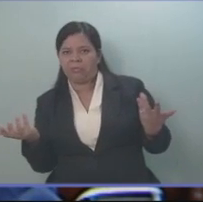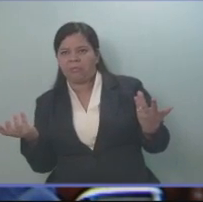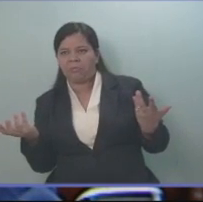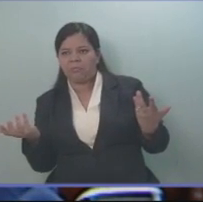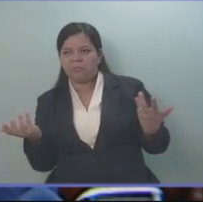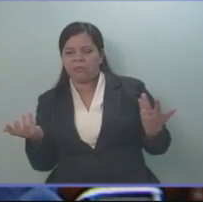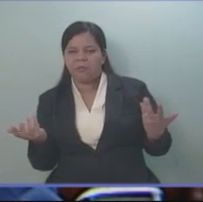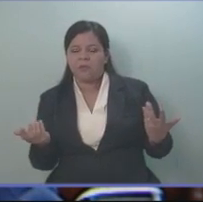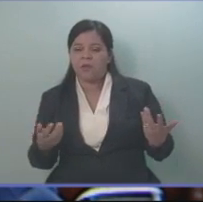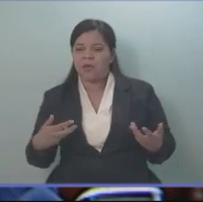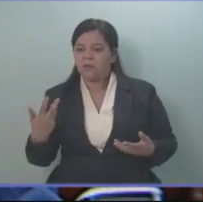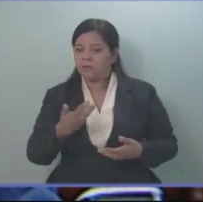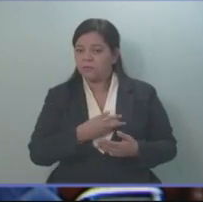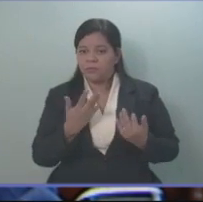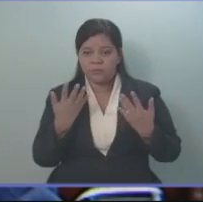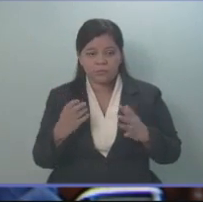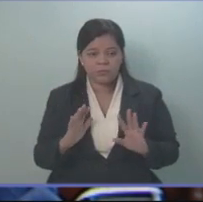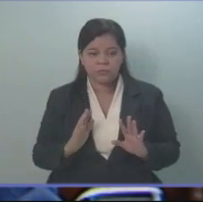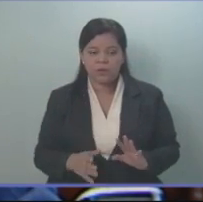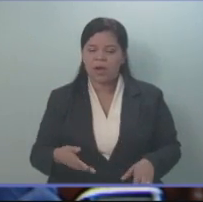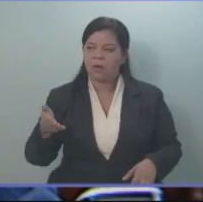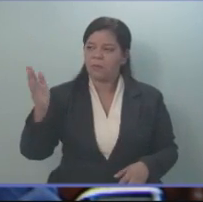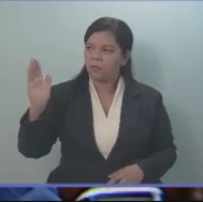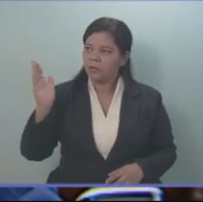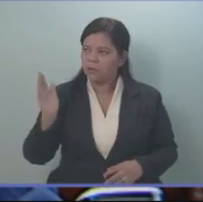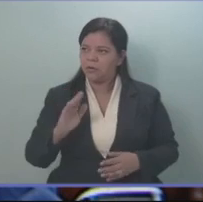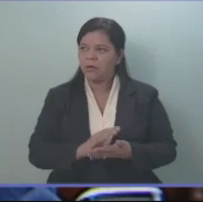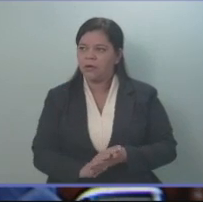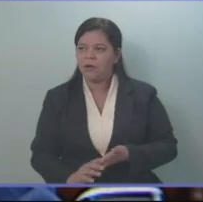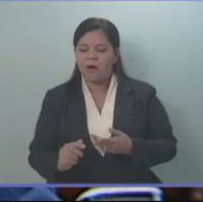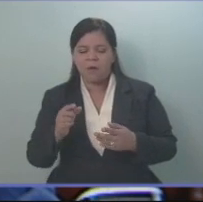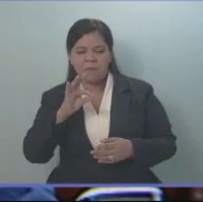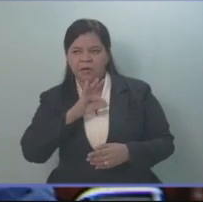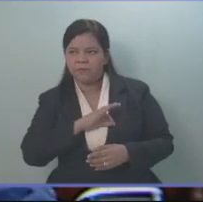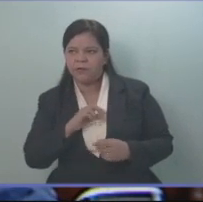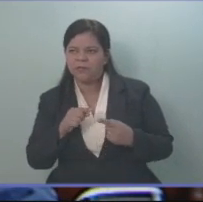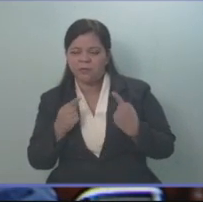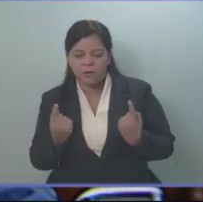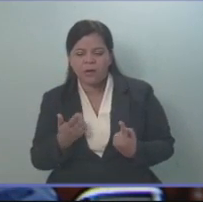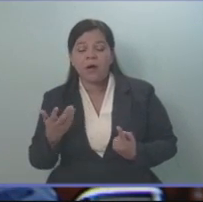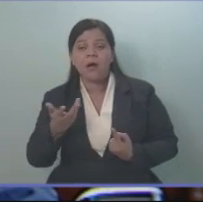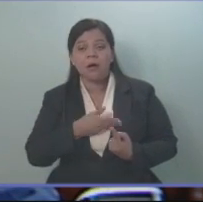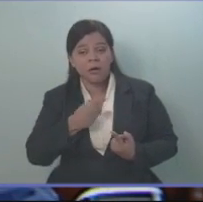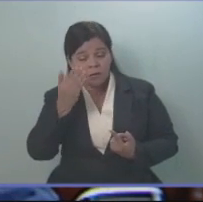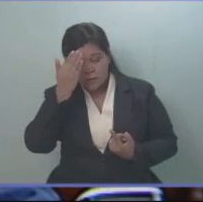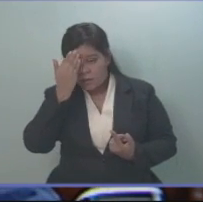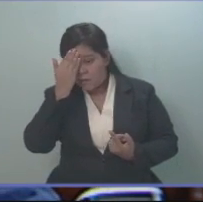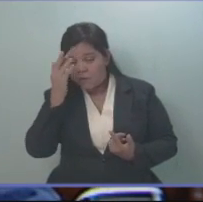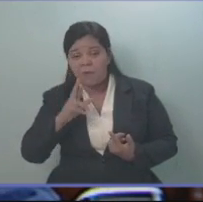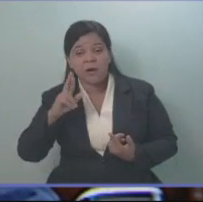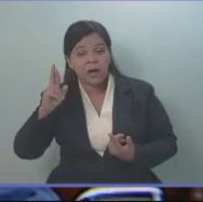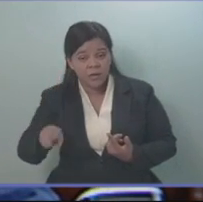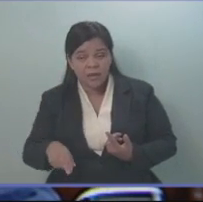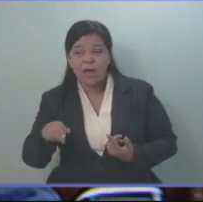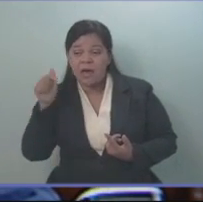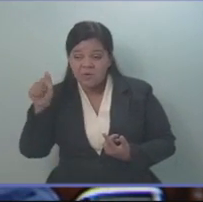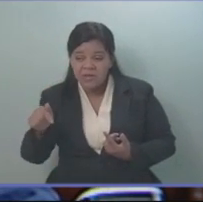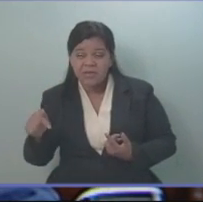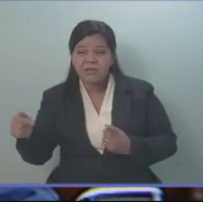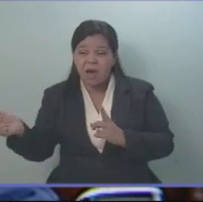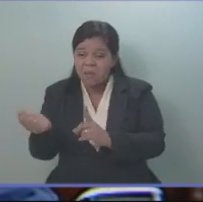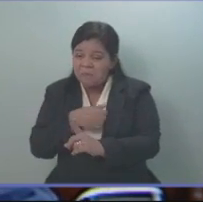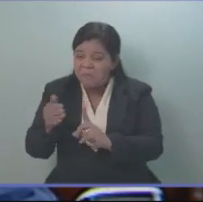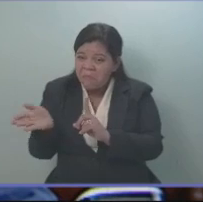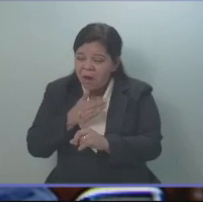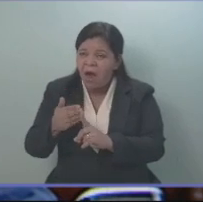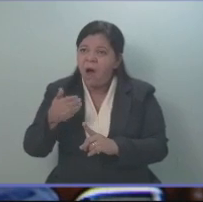discursos a favor, en contra o politizar esta situación, aquí hay una realidad. Están matando y maltratando jóvenes